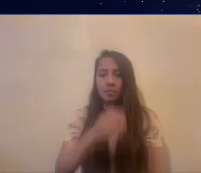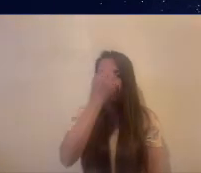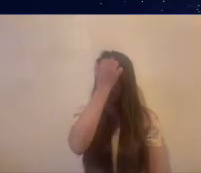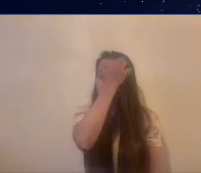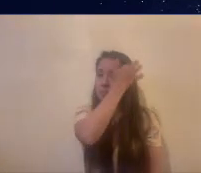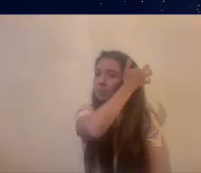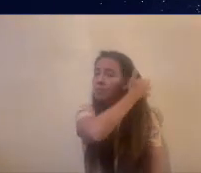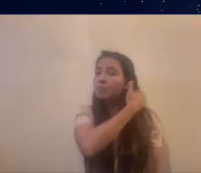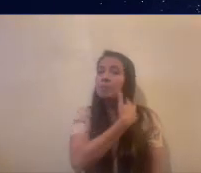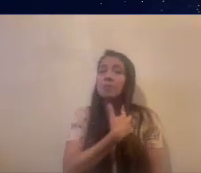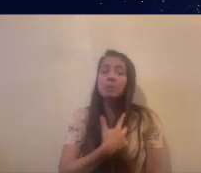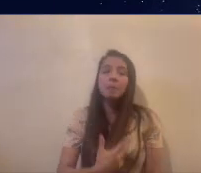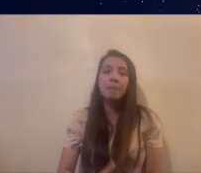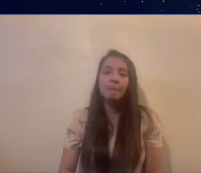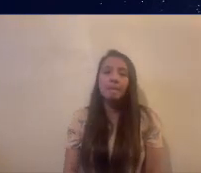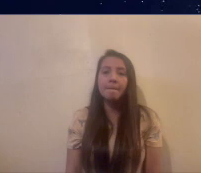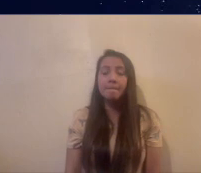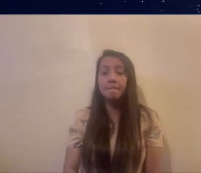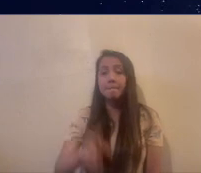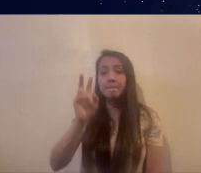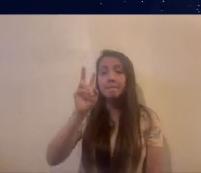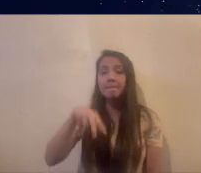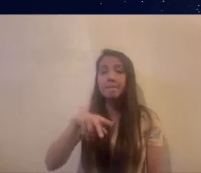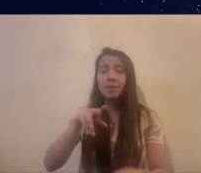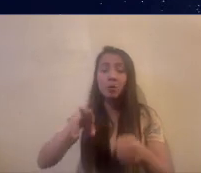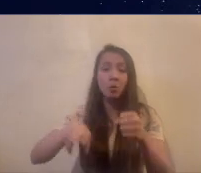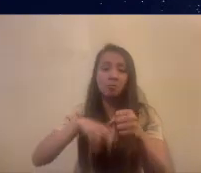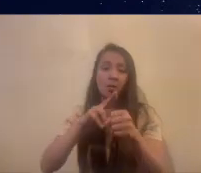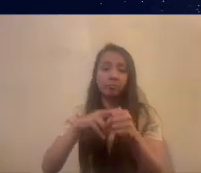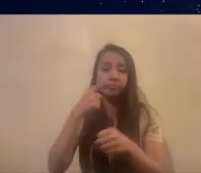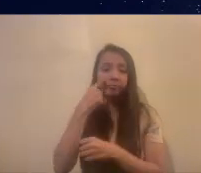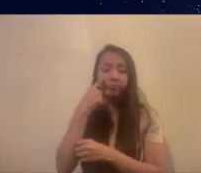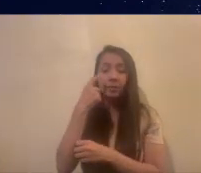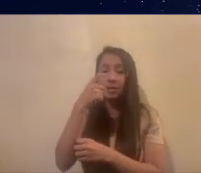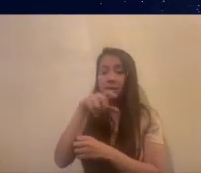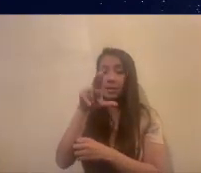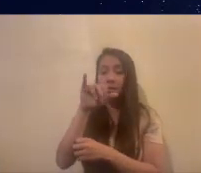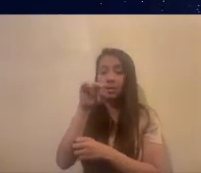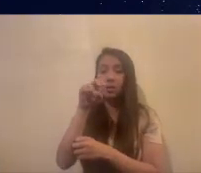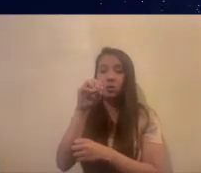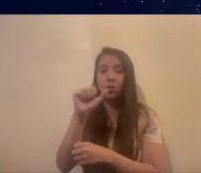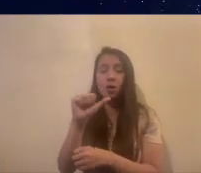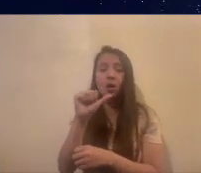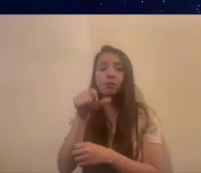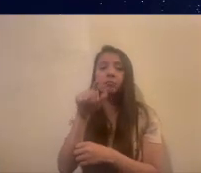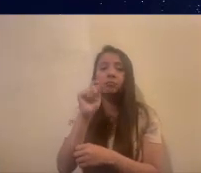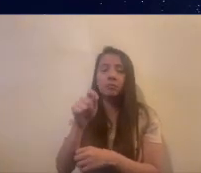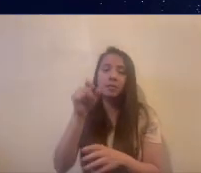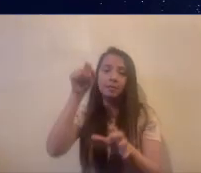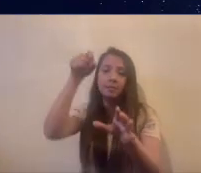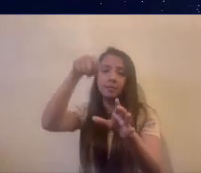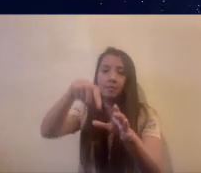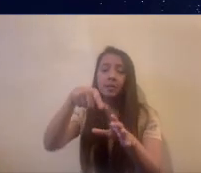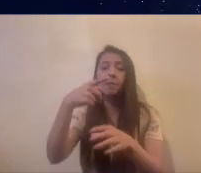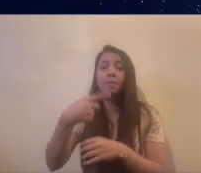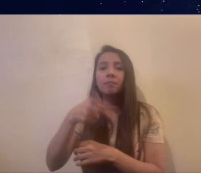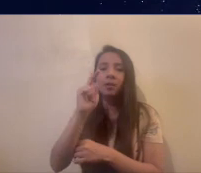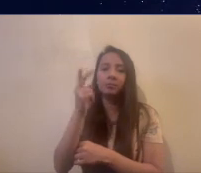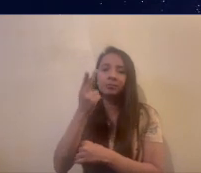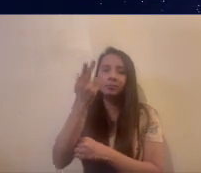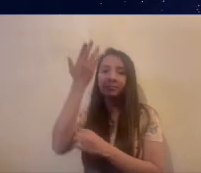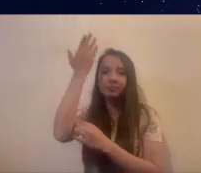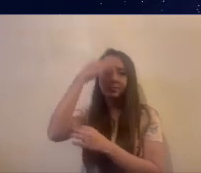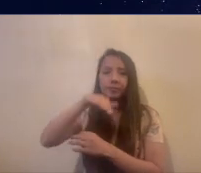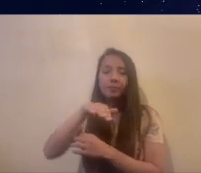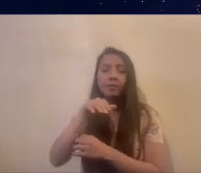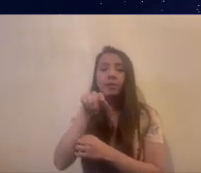Acá tomo la palabra yo. En realidad, normalmente cuando hablamos de la quinoa, decimos que se trata de una semilla, pero